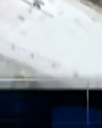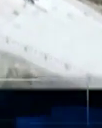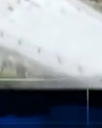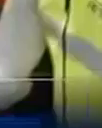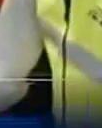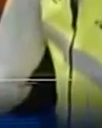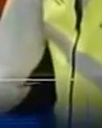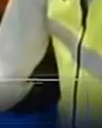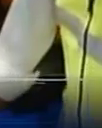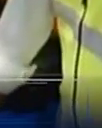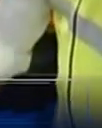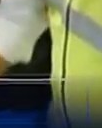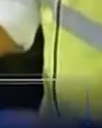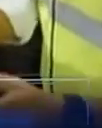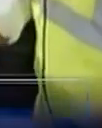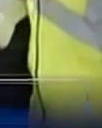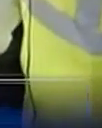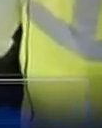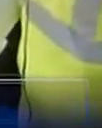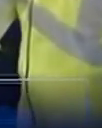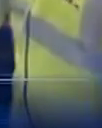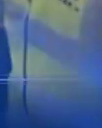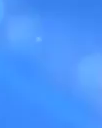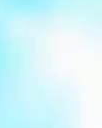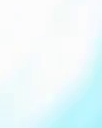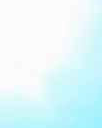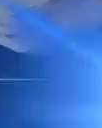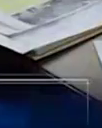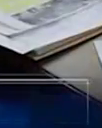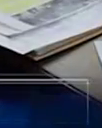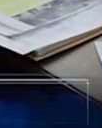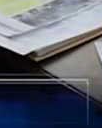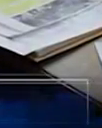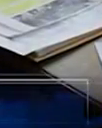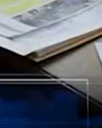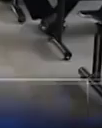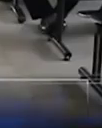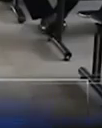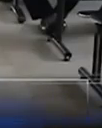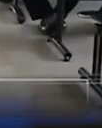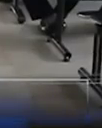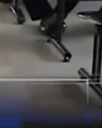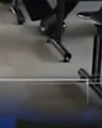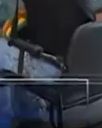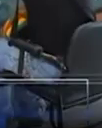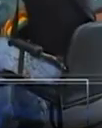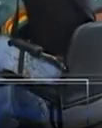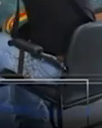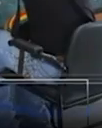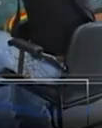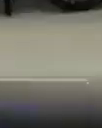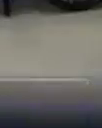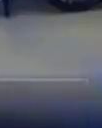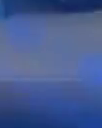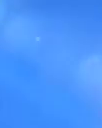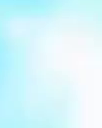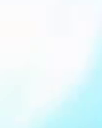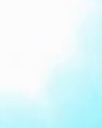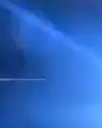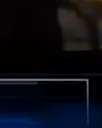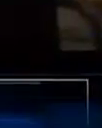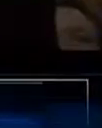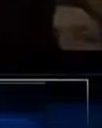Presidente Rafael Correa inauguró la nueva hidroeléctrica sopladora. La Constitución establece un solo sistema de seguridad social en el